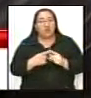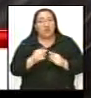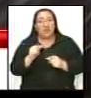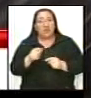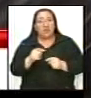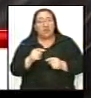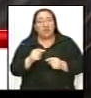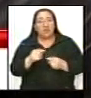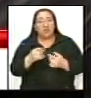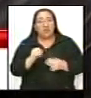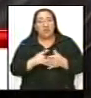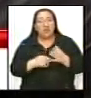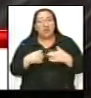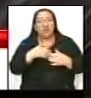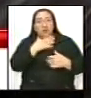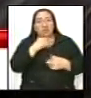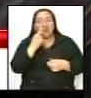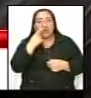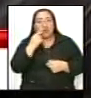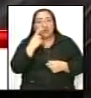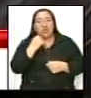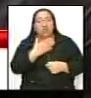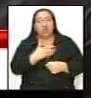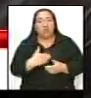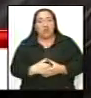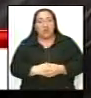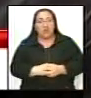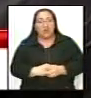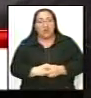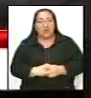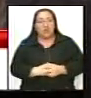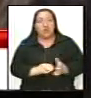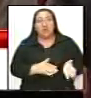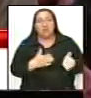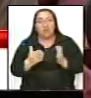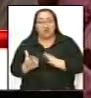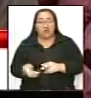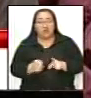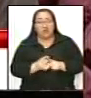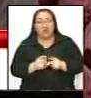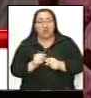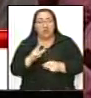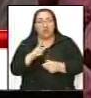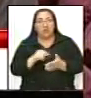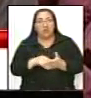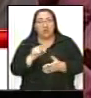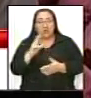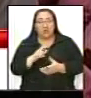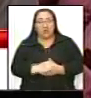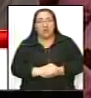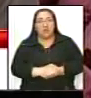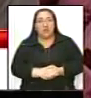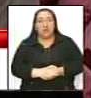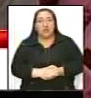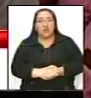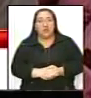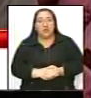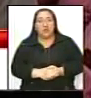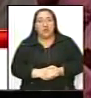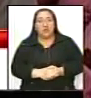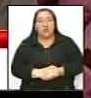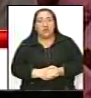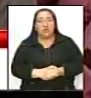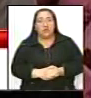esos detalles sí nos gustaría conocer, señor presidente. Por otra parte, en el 3.3, creemos de